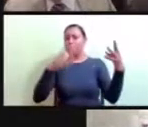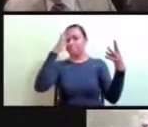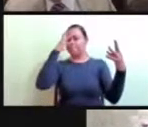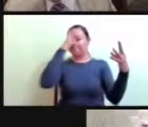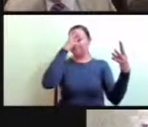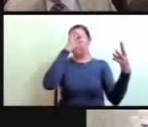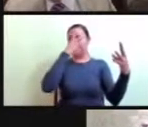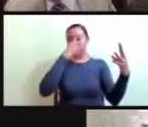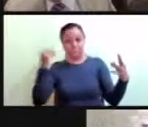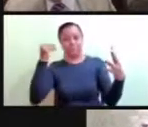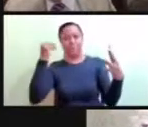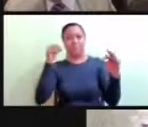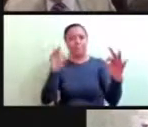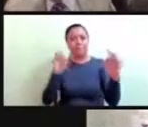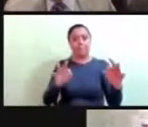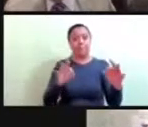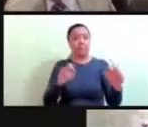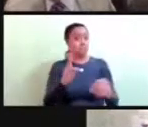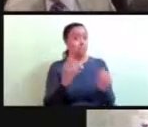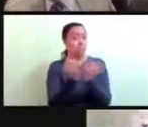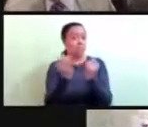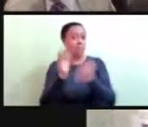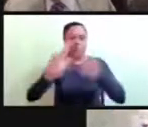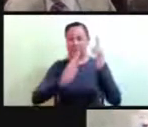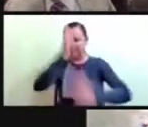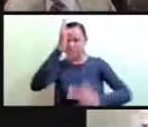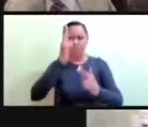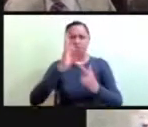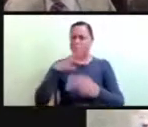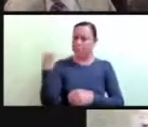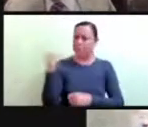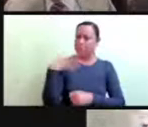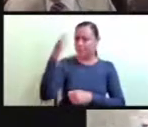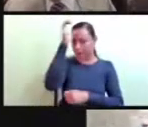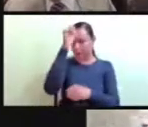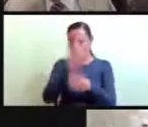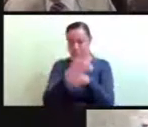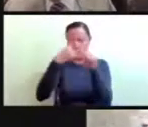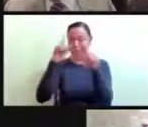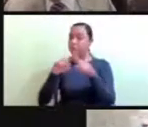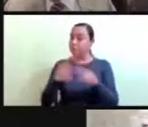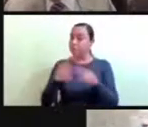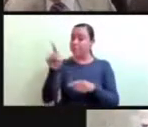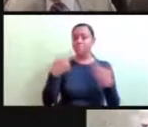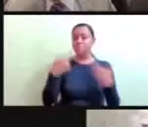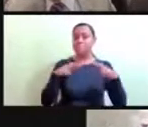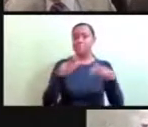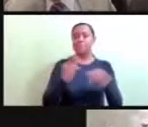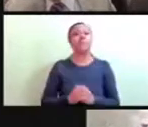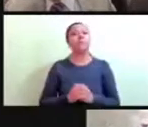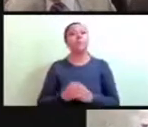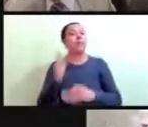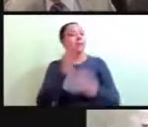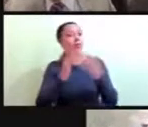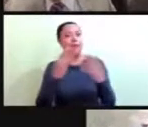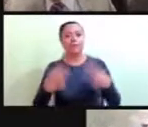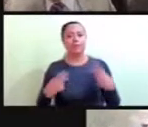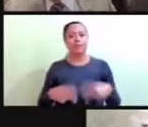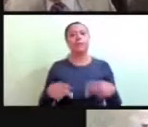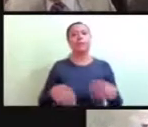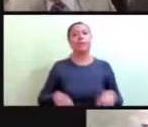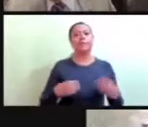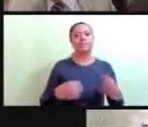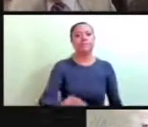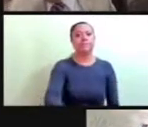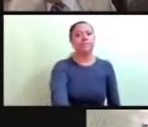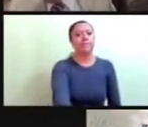y revolucionario de nuestra cultura y, por ende, de las y los capitalinos. Sus trabajos han formado directa